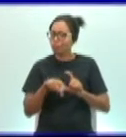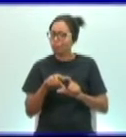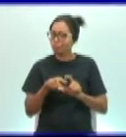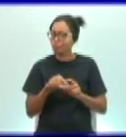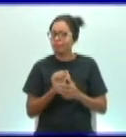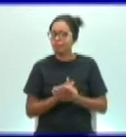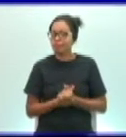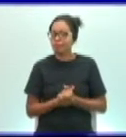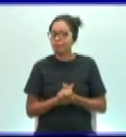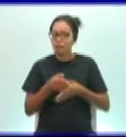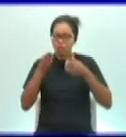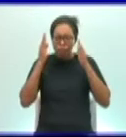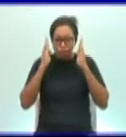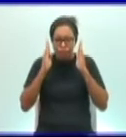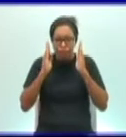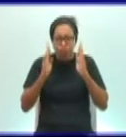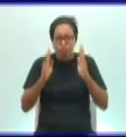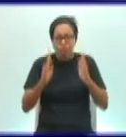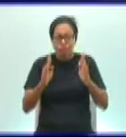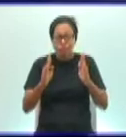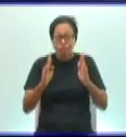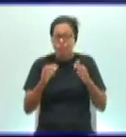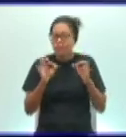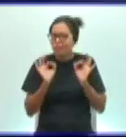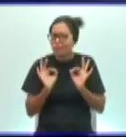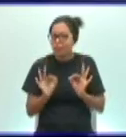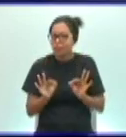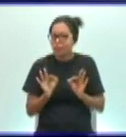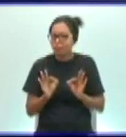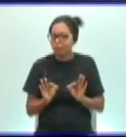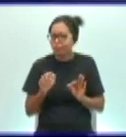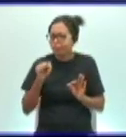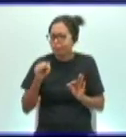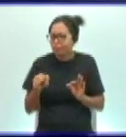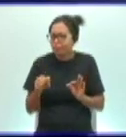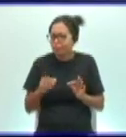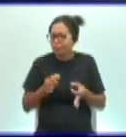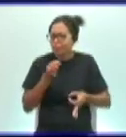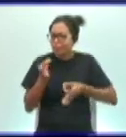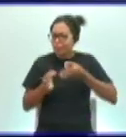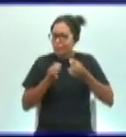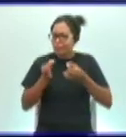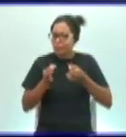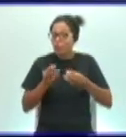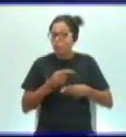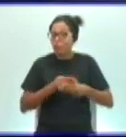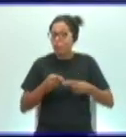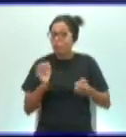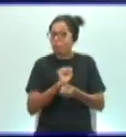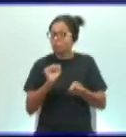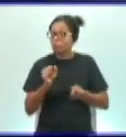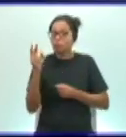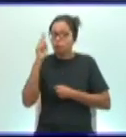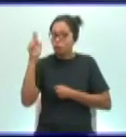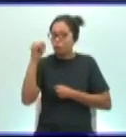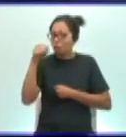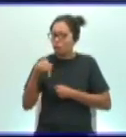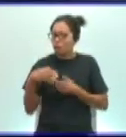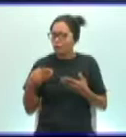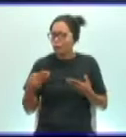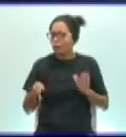de enfocar siempre el contenido, porque estamos hablando de la historia me absolverá. Recuerden que es un programa de lucha, lo decíamos